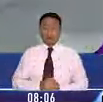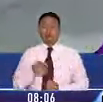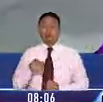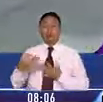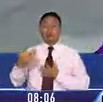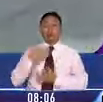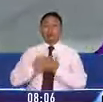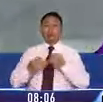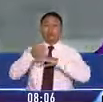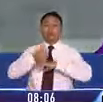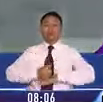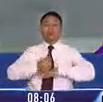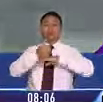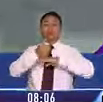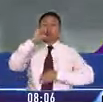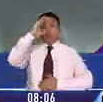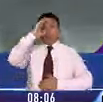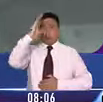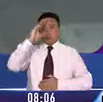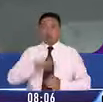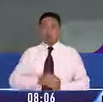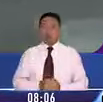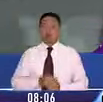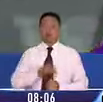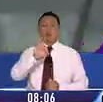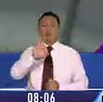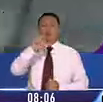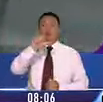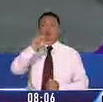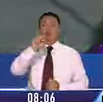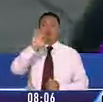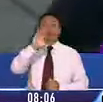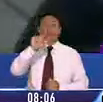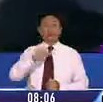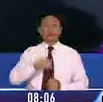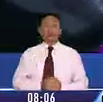el comandante general de la Policía Nacional, Fausto Salinas,